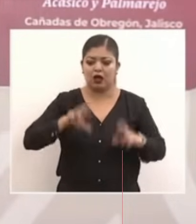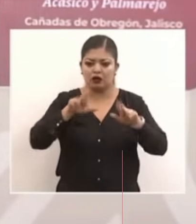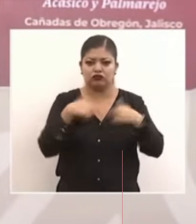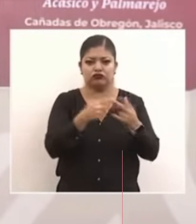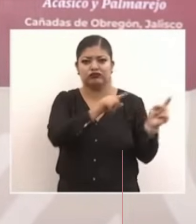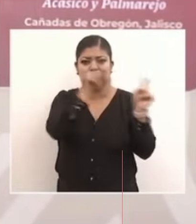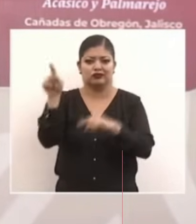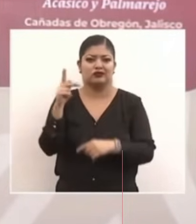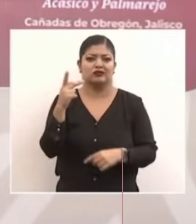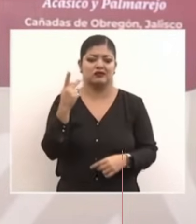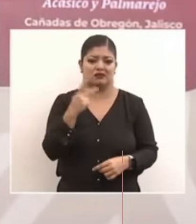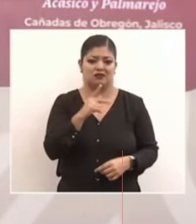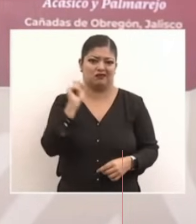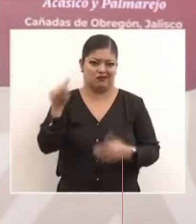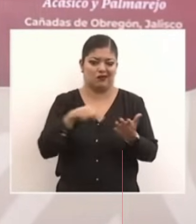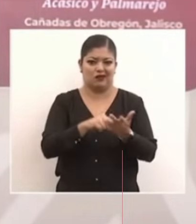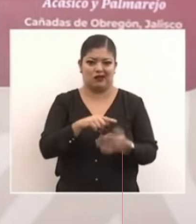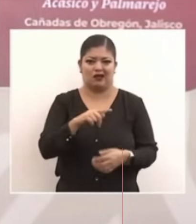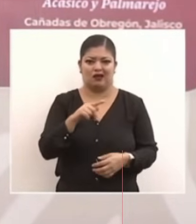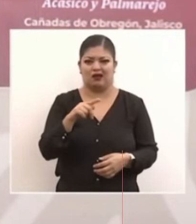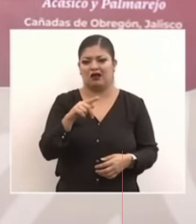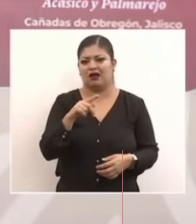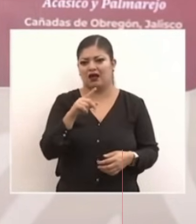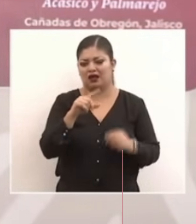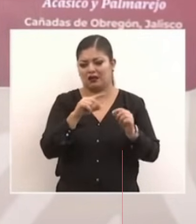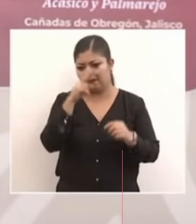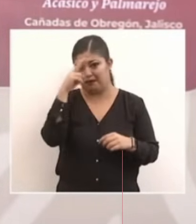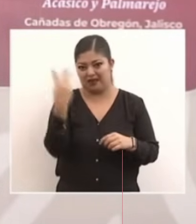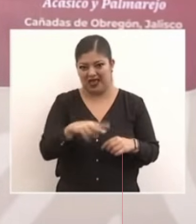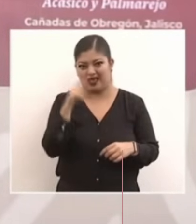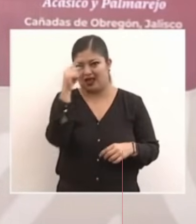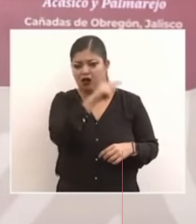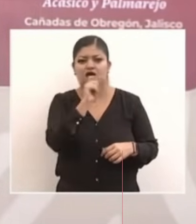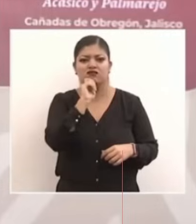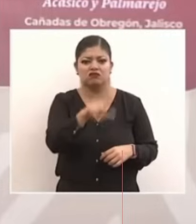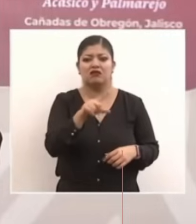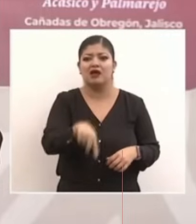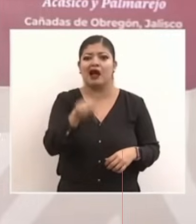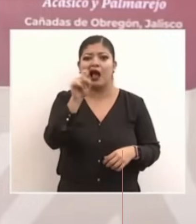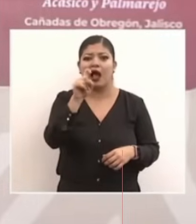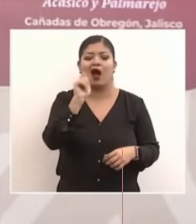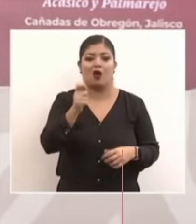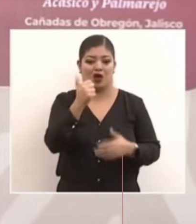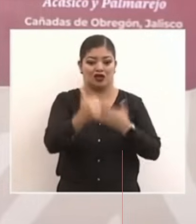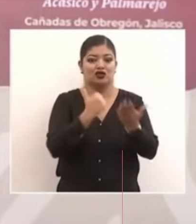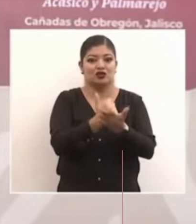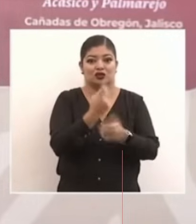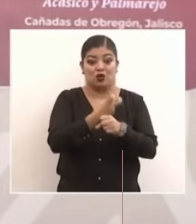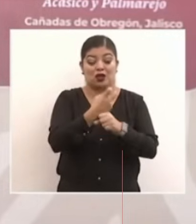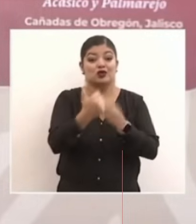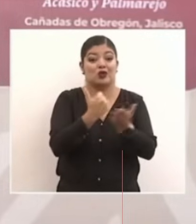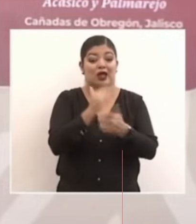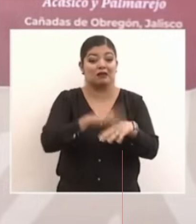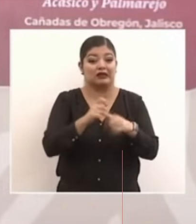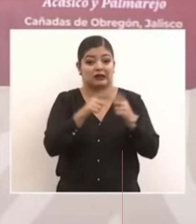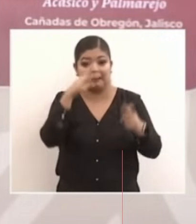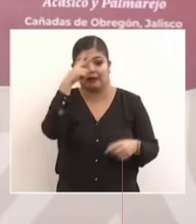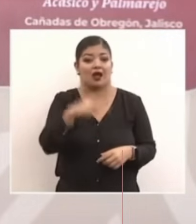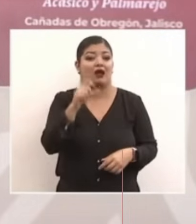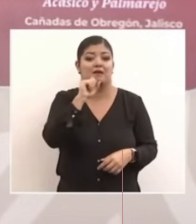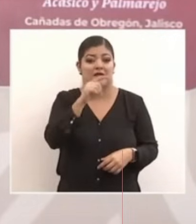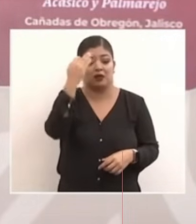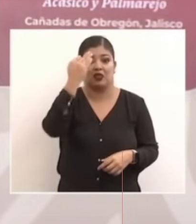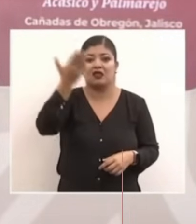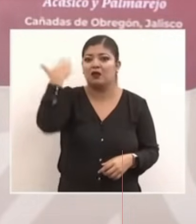Nacional a definir cómo íbamos a resolver el gran problema y el gran desafío de abasto de agua para la segunda ciudad más grande de México. Y en aquel tiempo no se veía